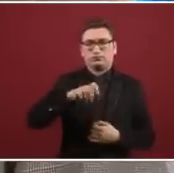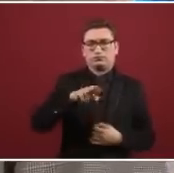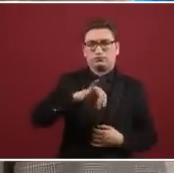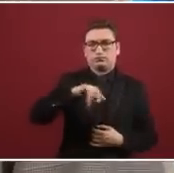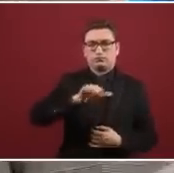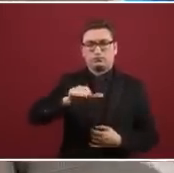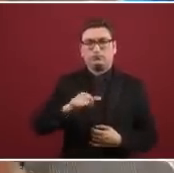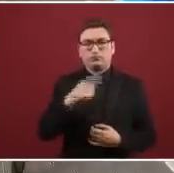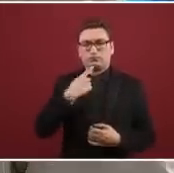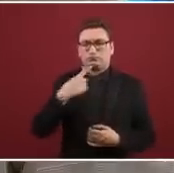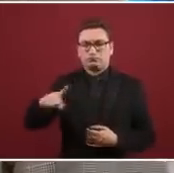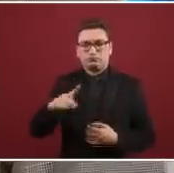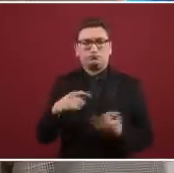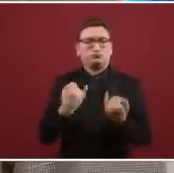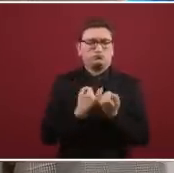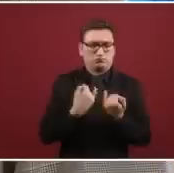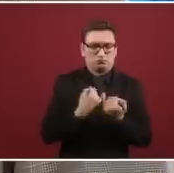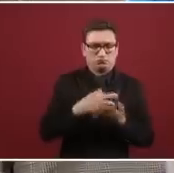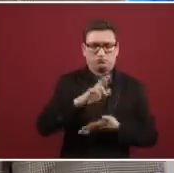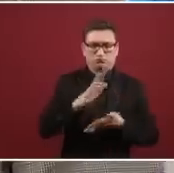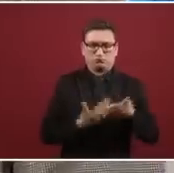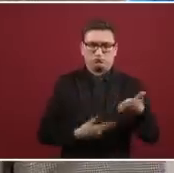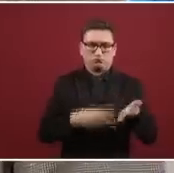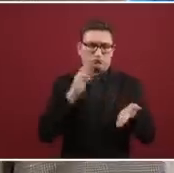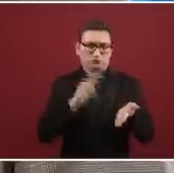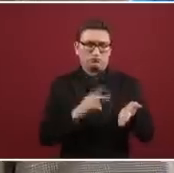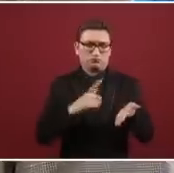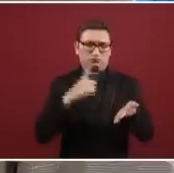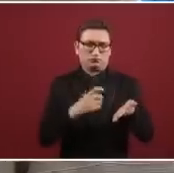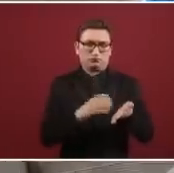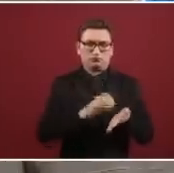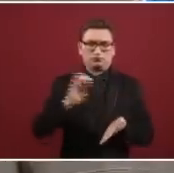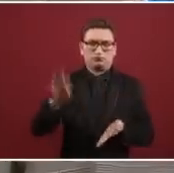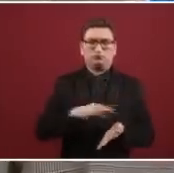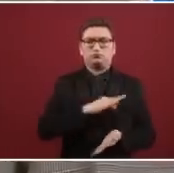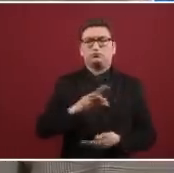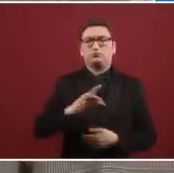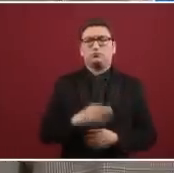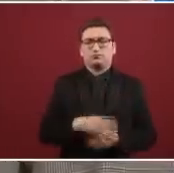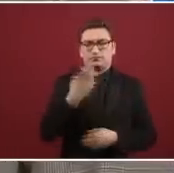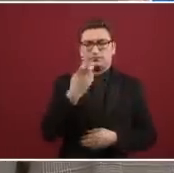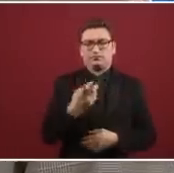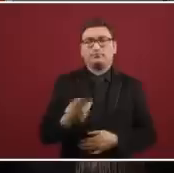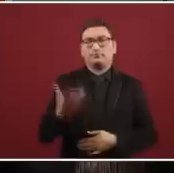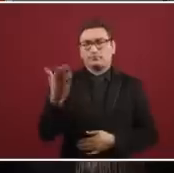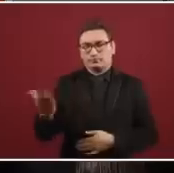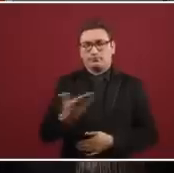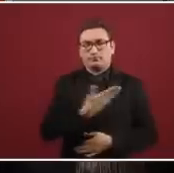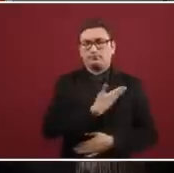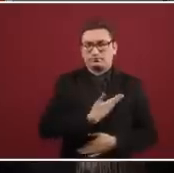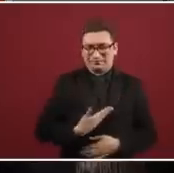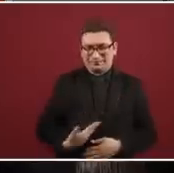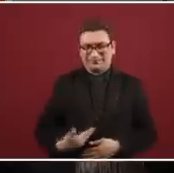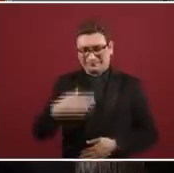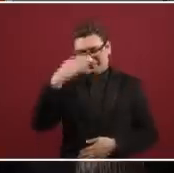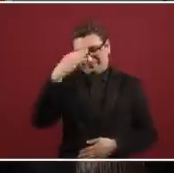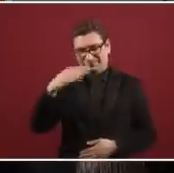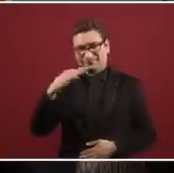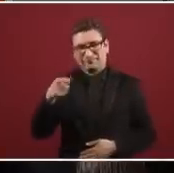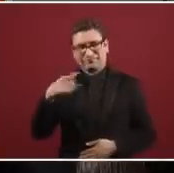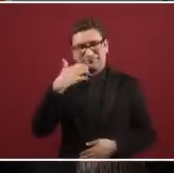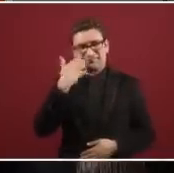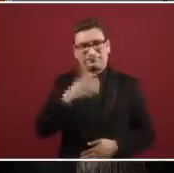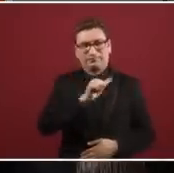incluso del recibo de la compra del combustible. Lo que ha buscado el señor presidente es que hagamos una